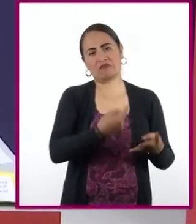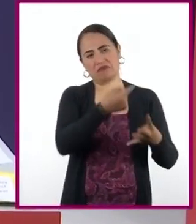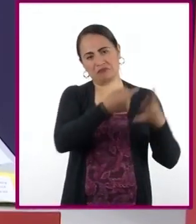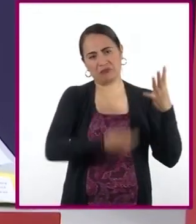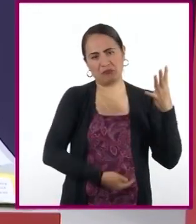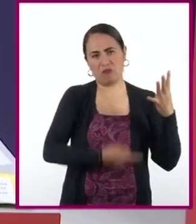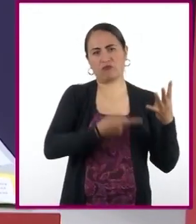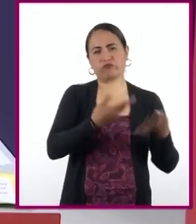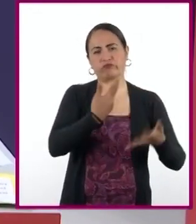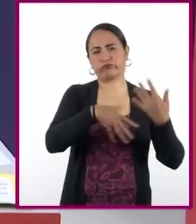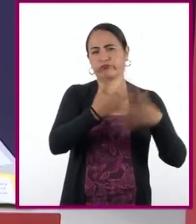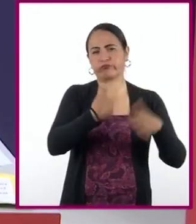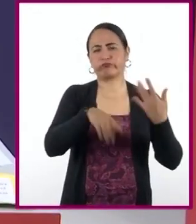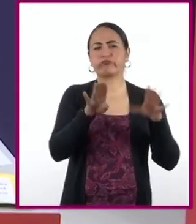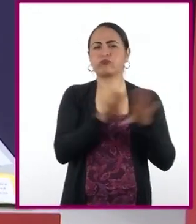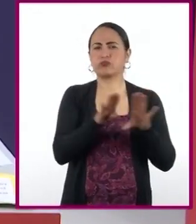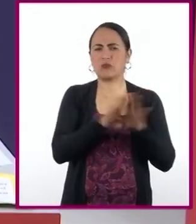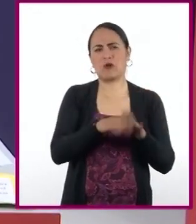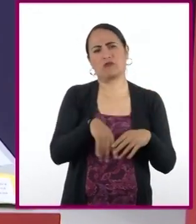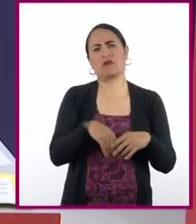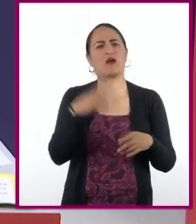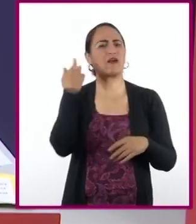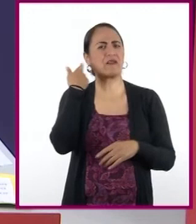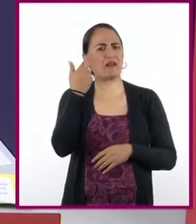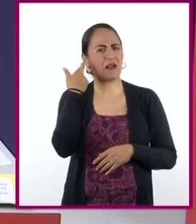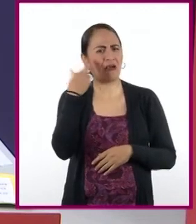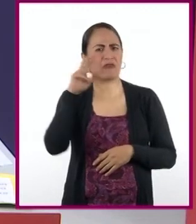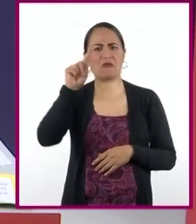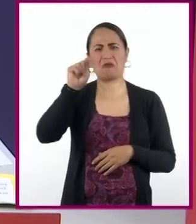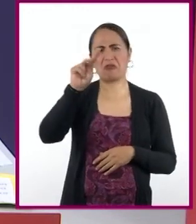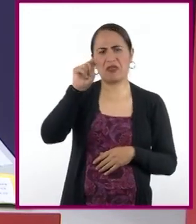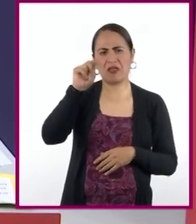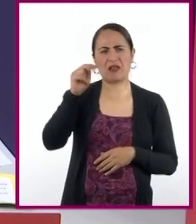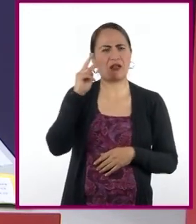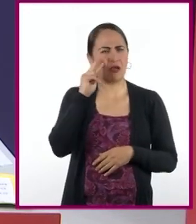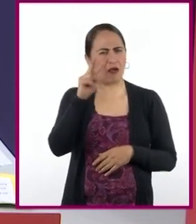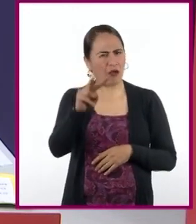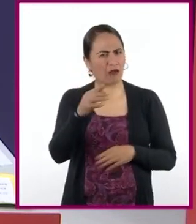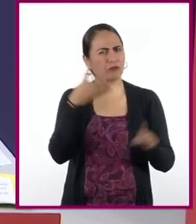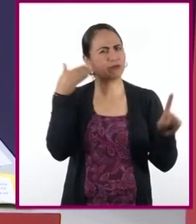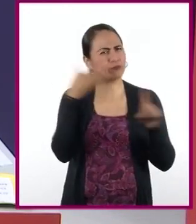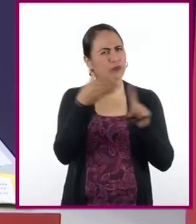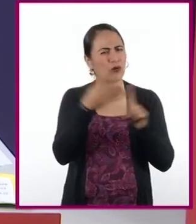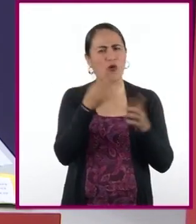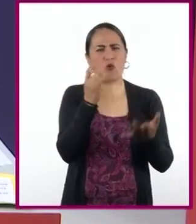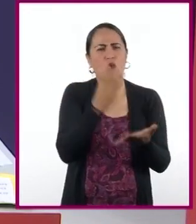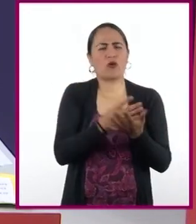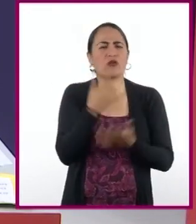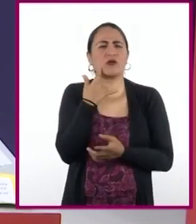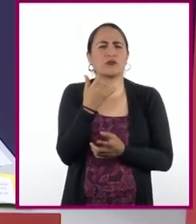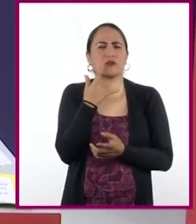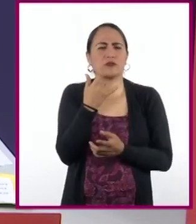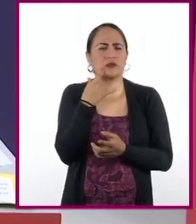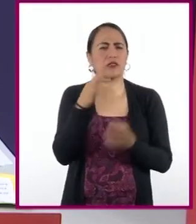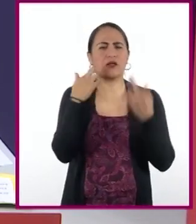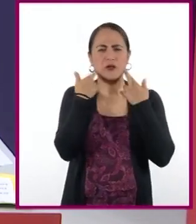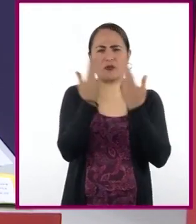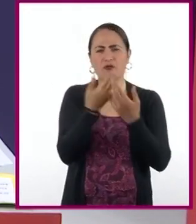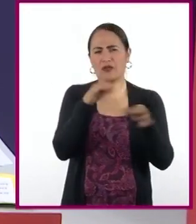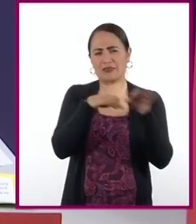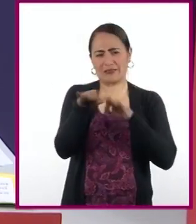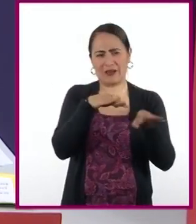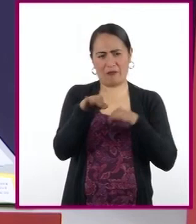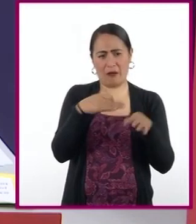emplea el lenguaje informal: programas de radio y televisión, cuya finalidad es entretener; reuniones de trabajo